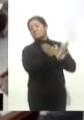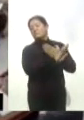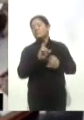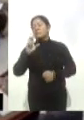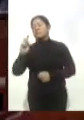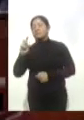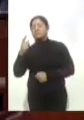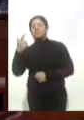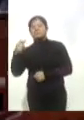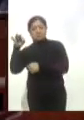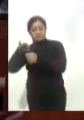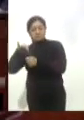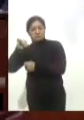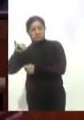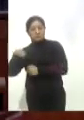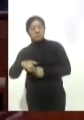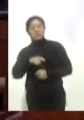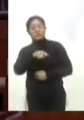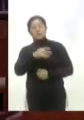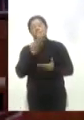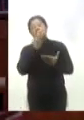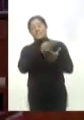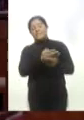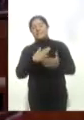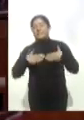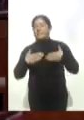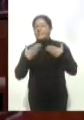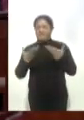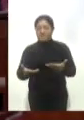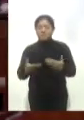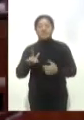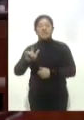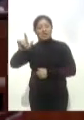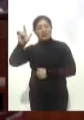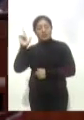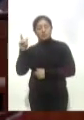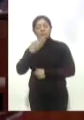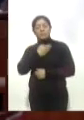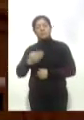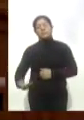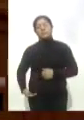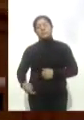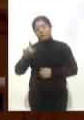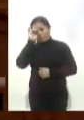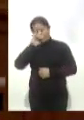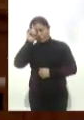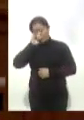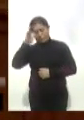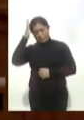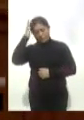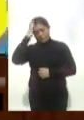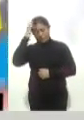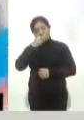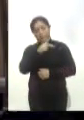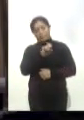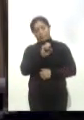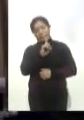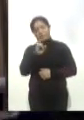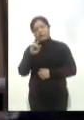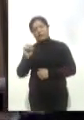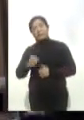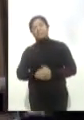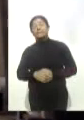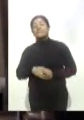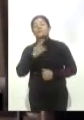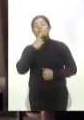favor la cuestión de confianza que solicitó ante el Pleno el día lunes el presidente del Consejo de Ministros, Pedro Cateriano. El uso